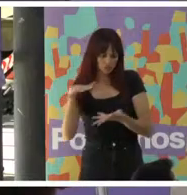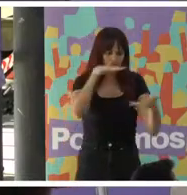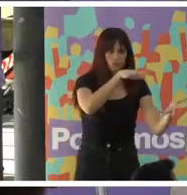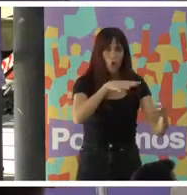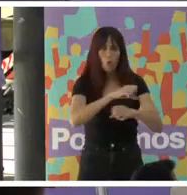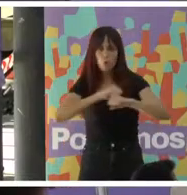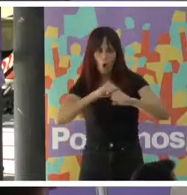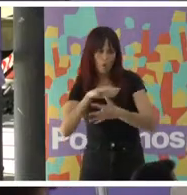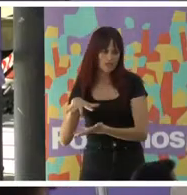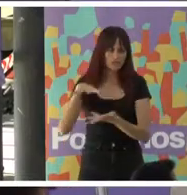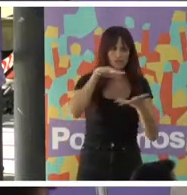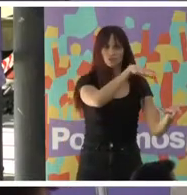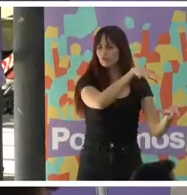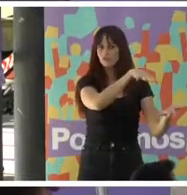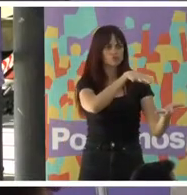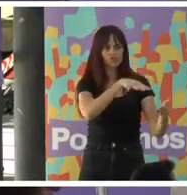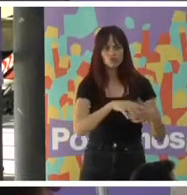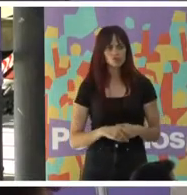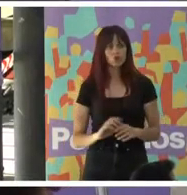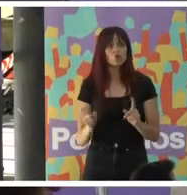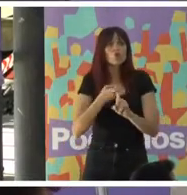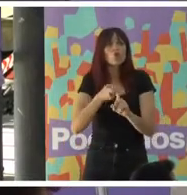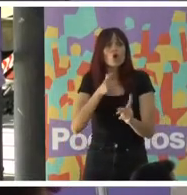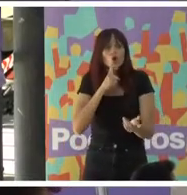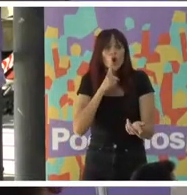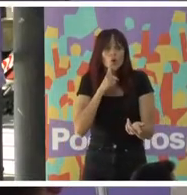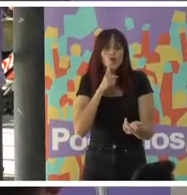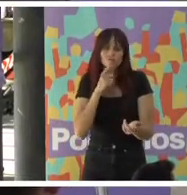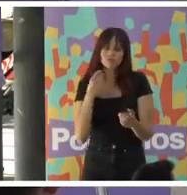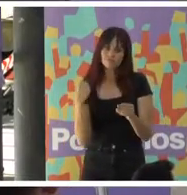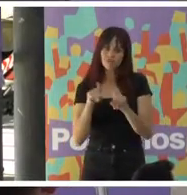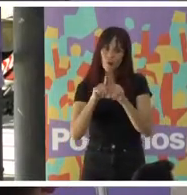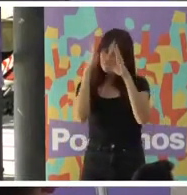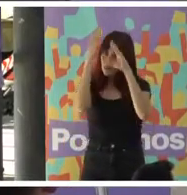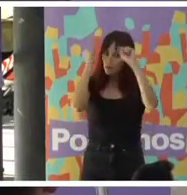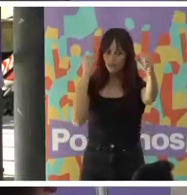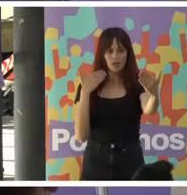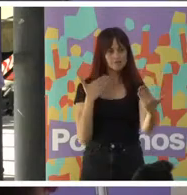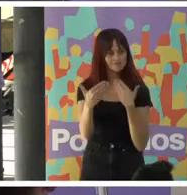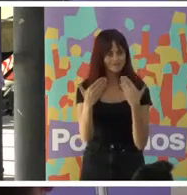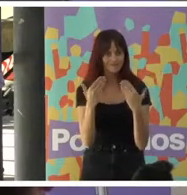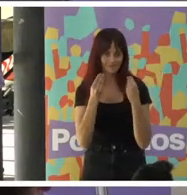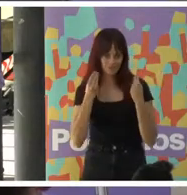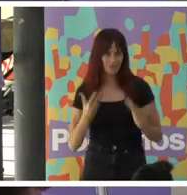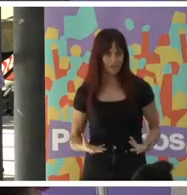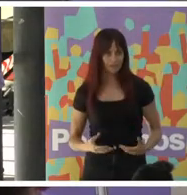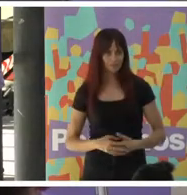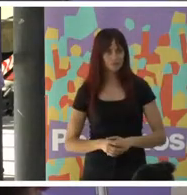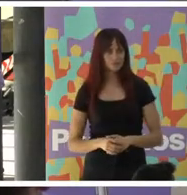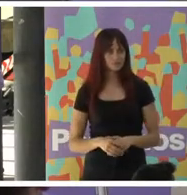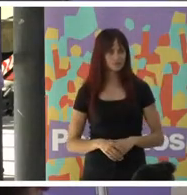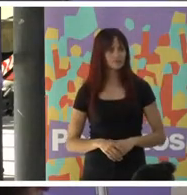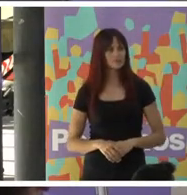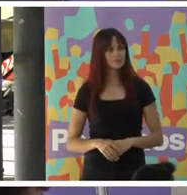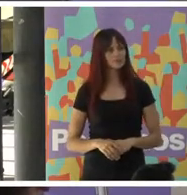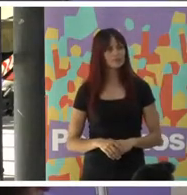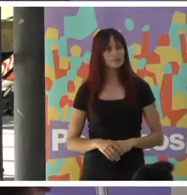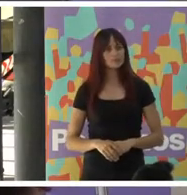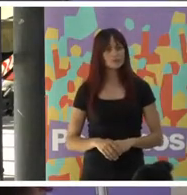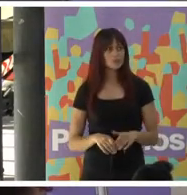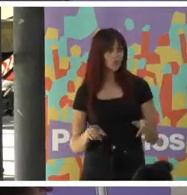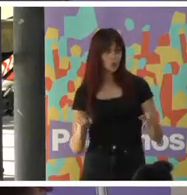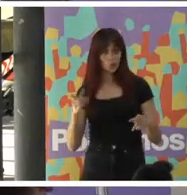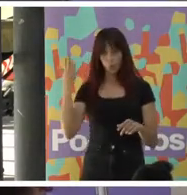más bombas, sino que se resolverá, como veremos, por vías diplomáticas. Por decir esto, nos dijeron de